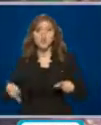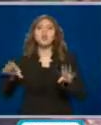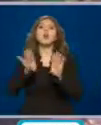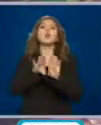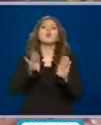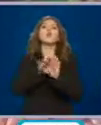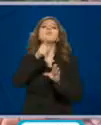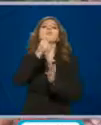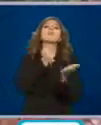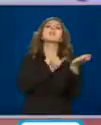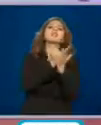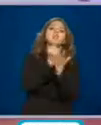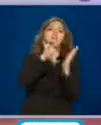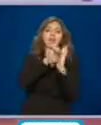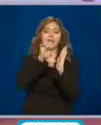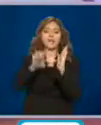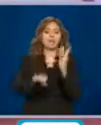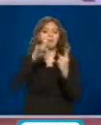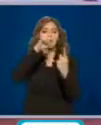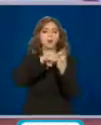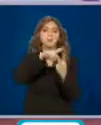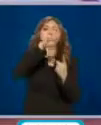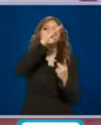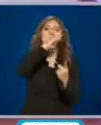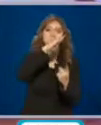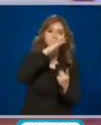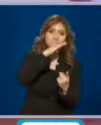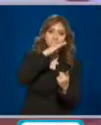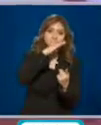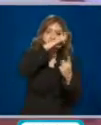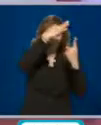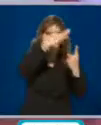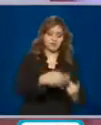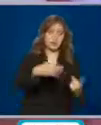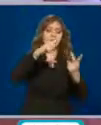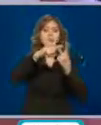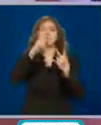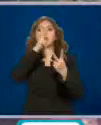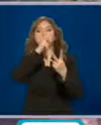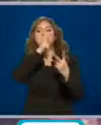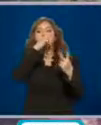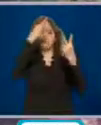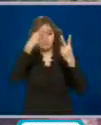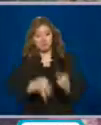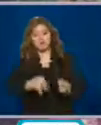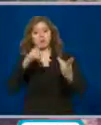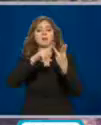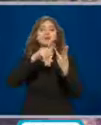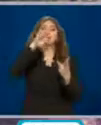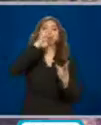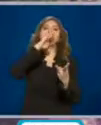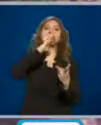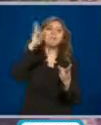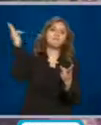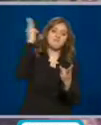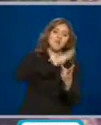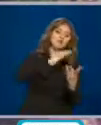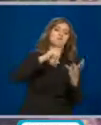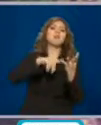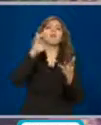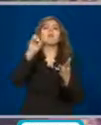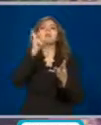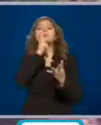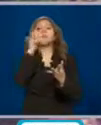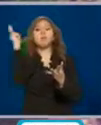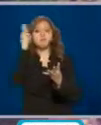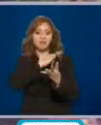ejemplo, está la mamá biológica, el papá biológico, si la mamá tiene pareja, si el papá tiene pareja, ¿no? Sí, ¿qué pasa? Los niños no